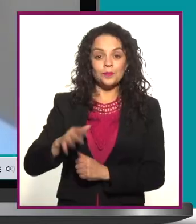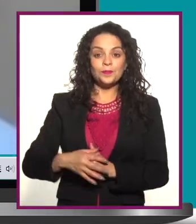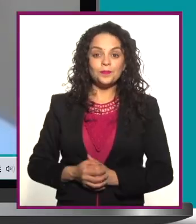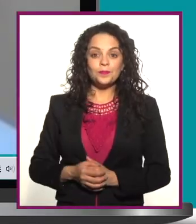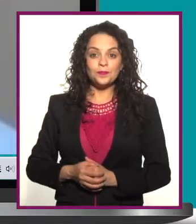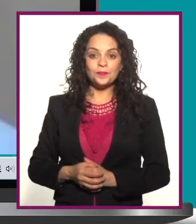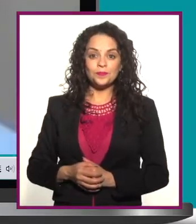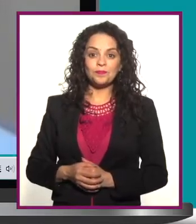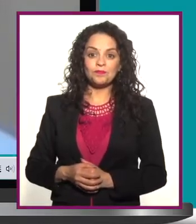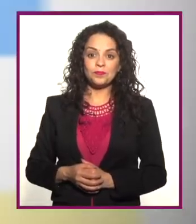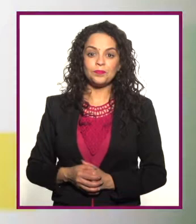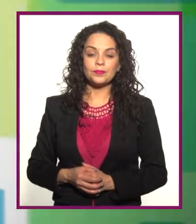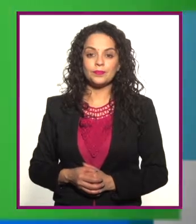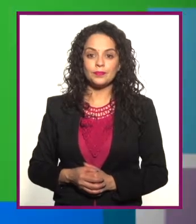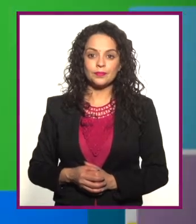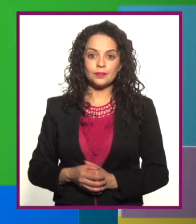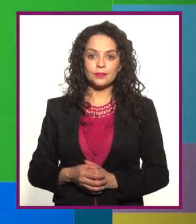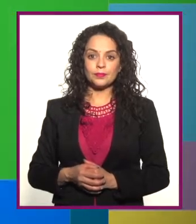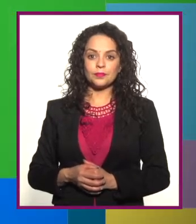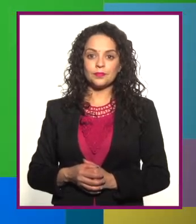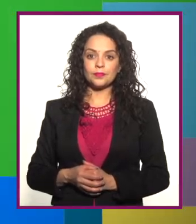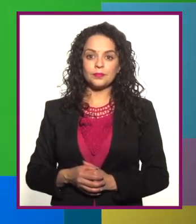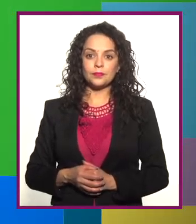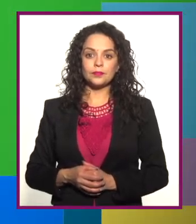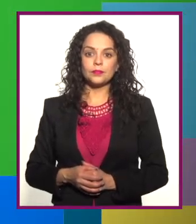Hola Hugo, hola Viviana.